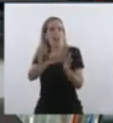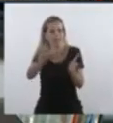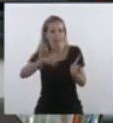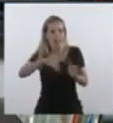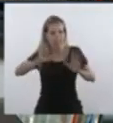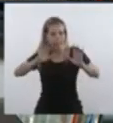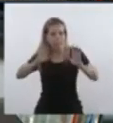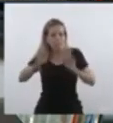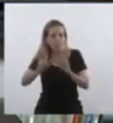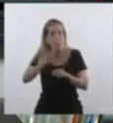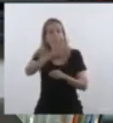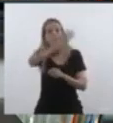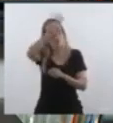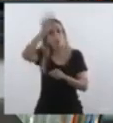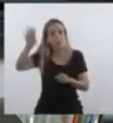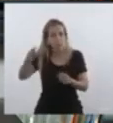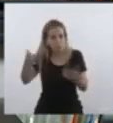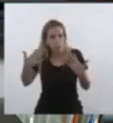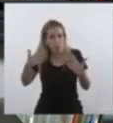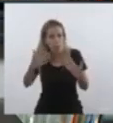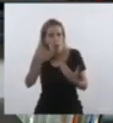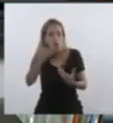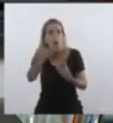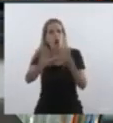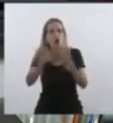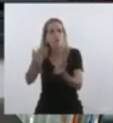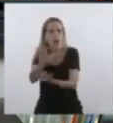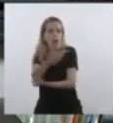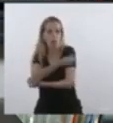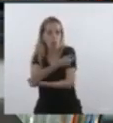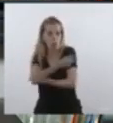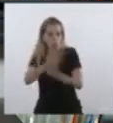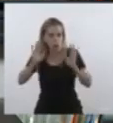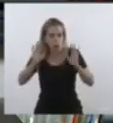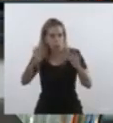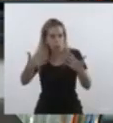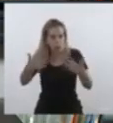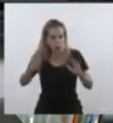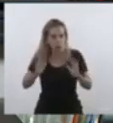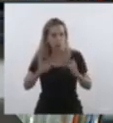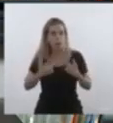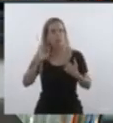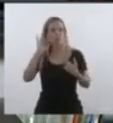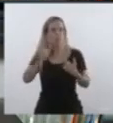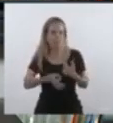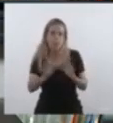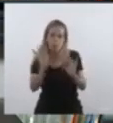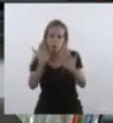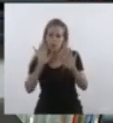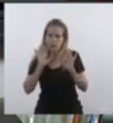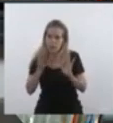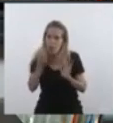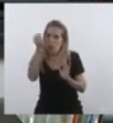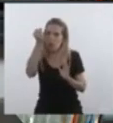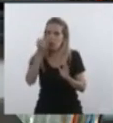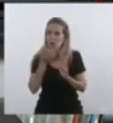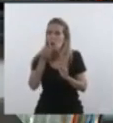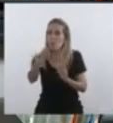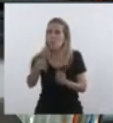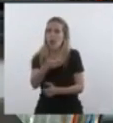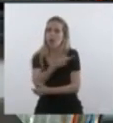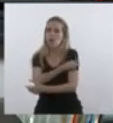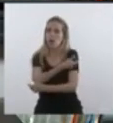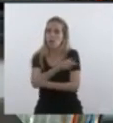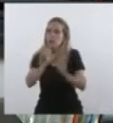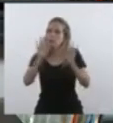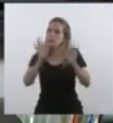las provincias a hacerlo. Ahora, yo sé lo que cuesta conseguir las vacunas. Y